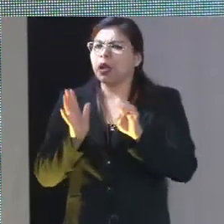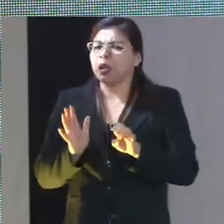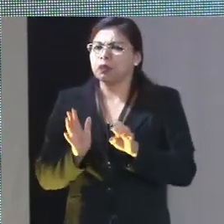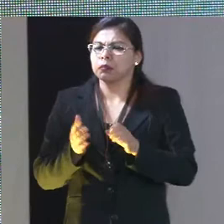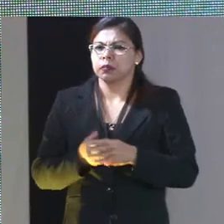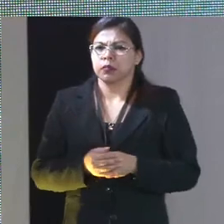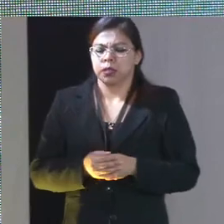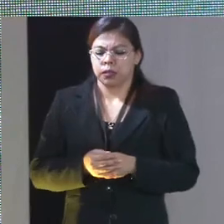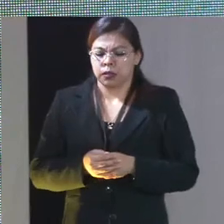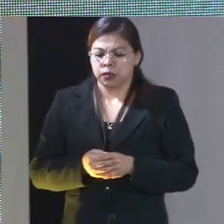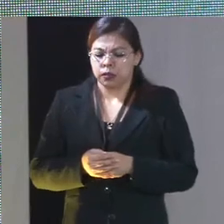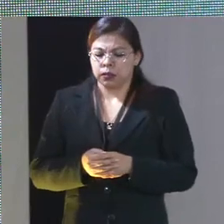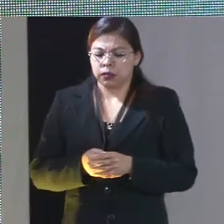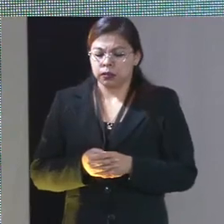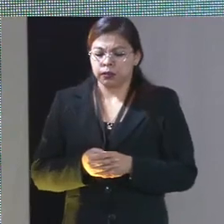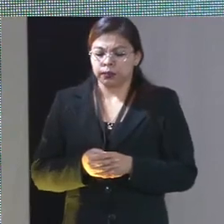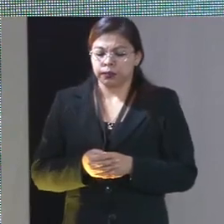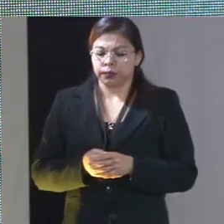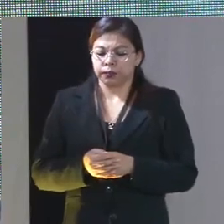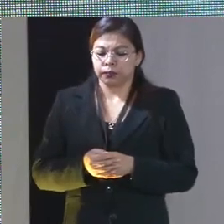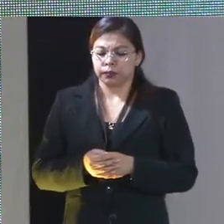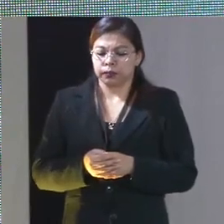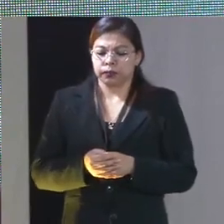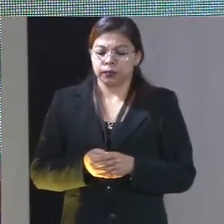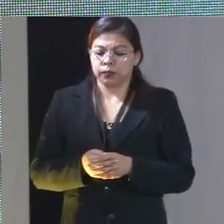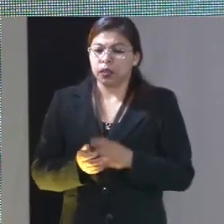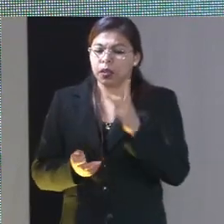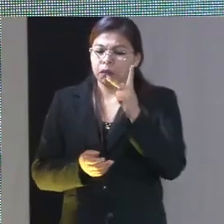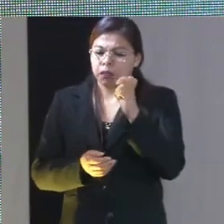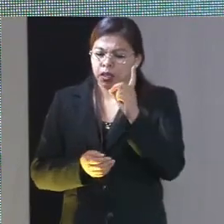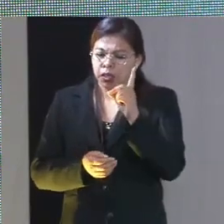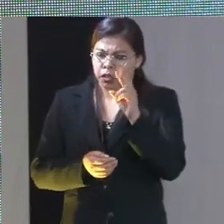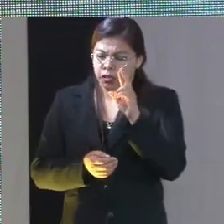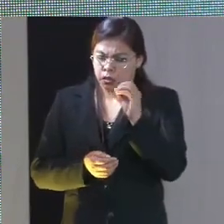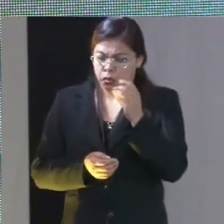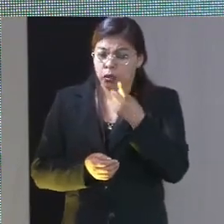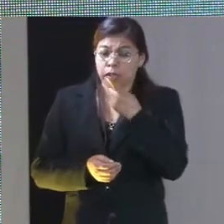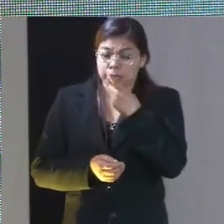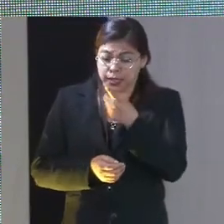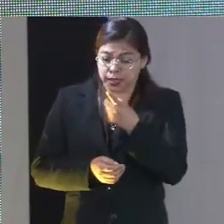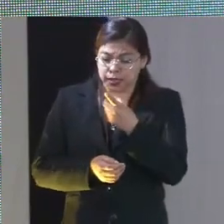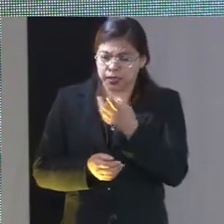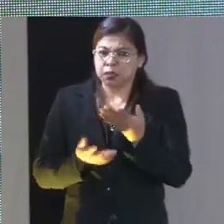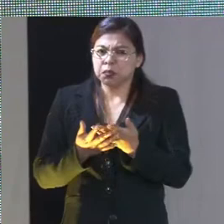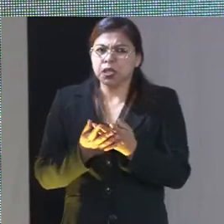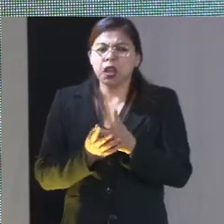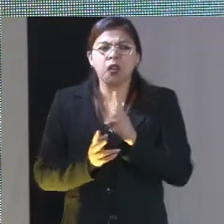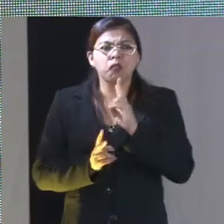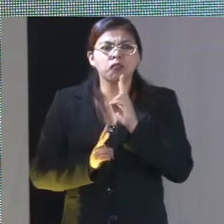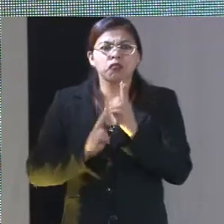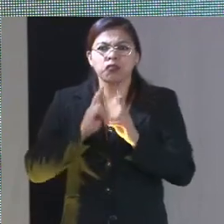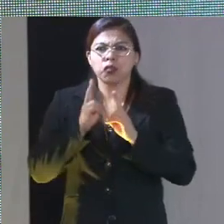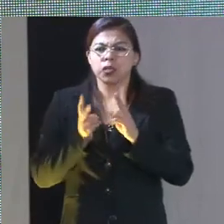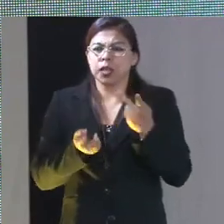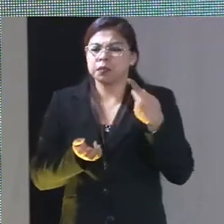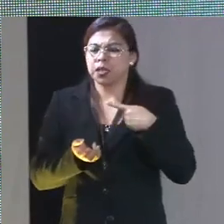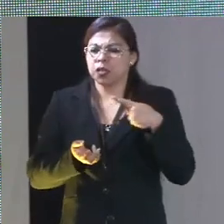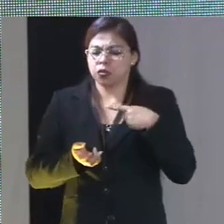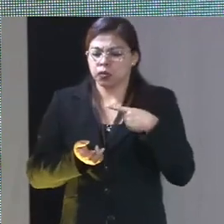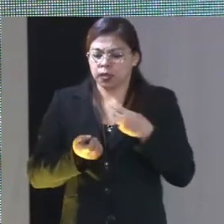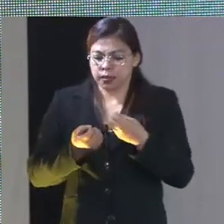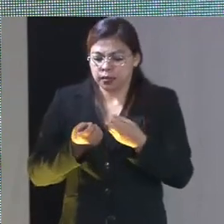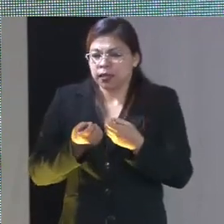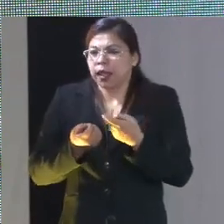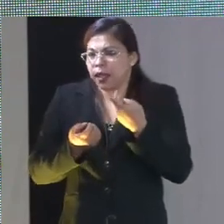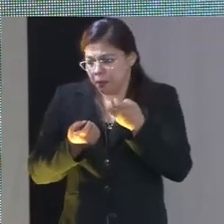a Guy Rossat y a Diana Magaloni, Pedro argumenta que las presuntas voces de los vencidos, las famosas